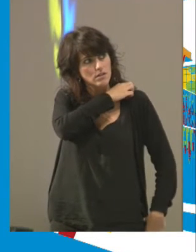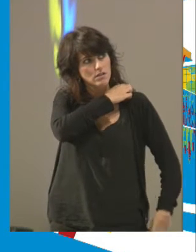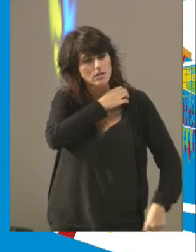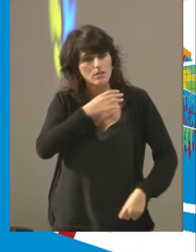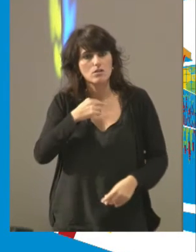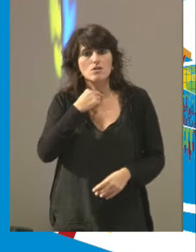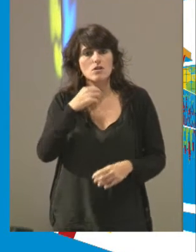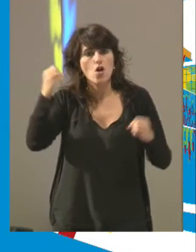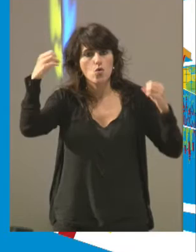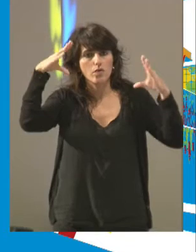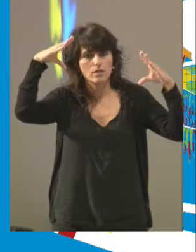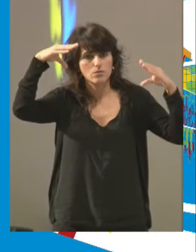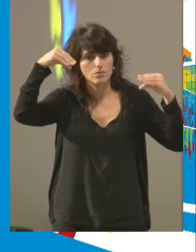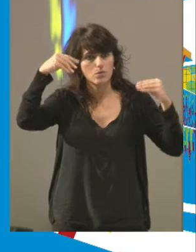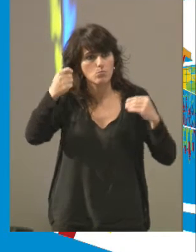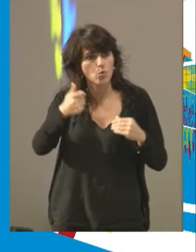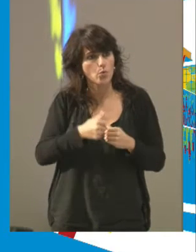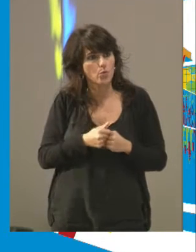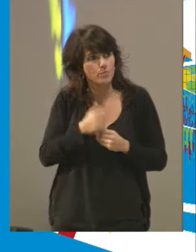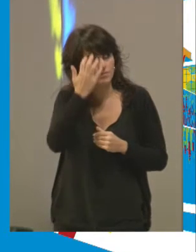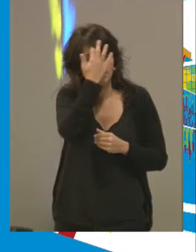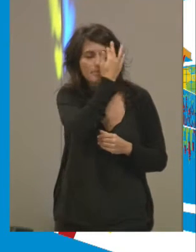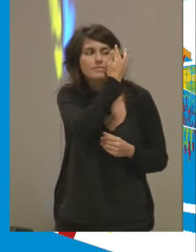Habrá que bajar un poquito las luces.